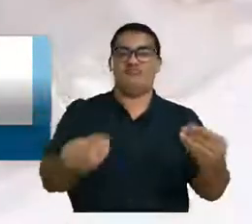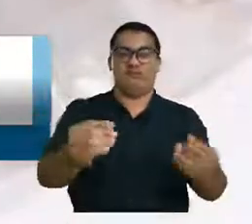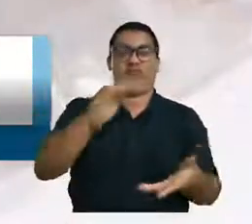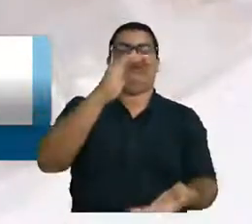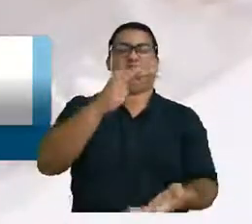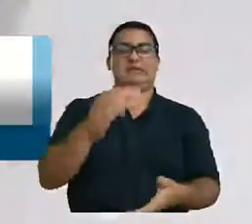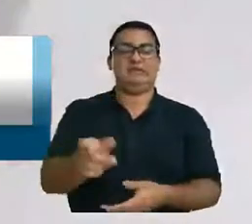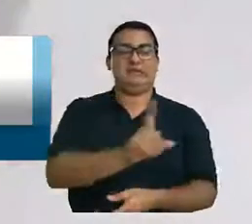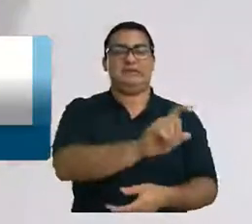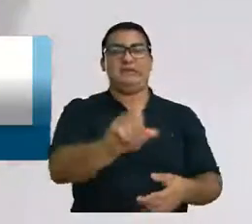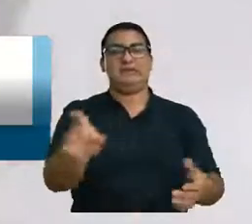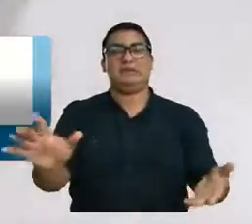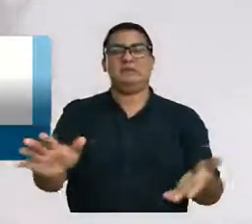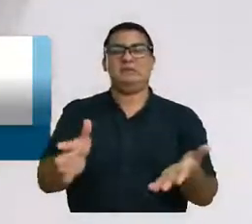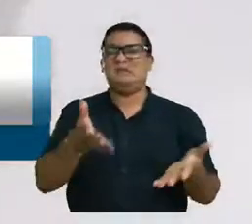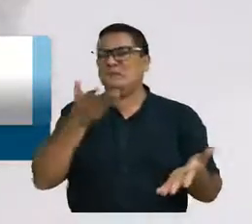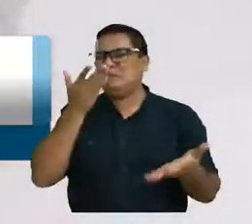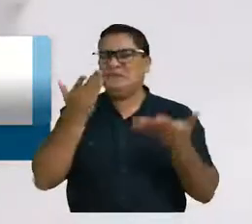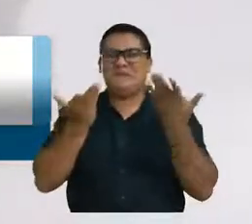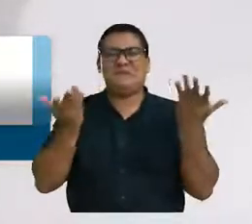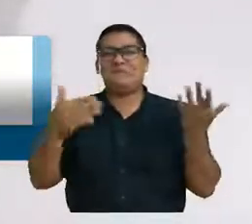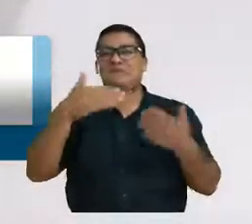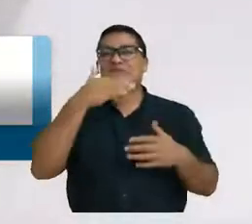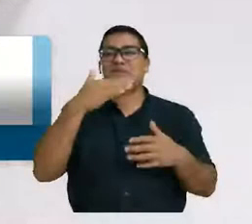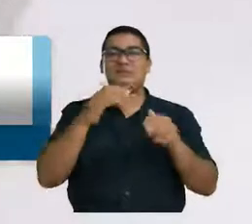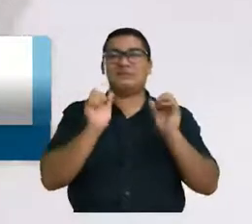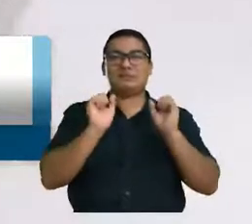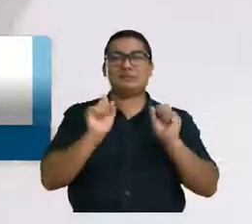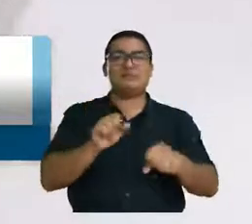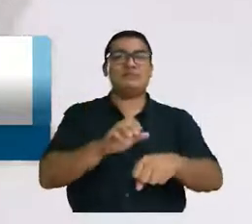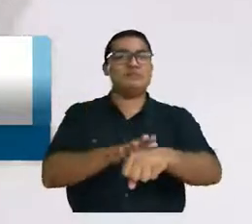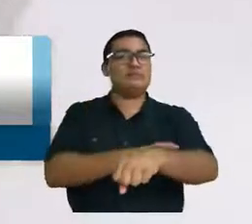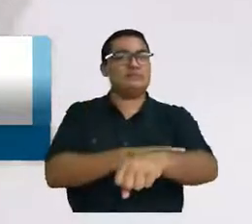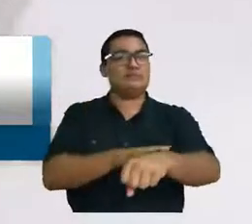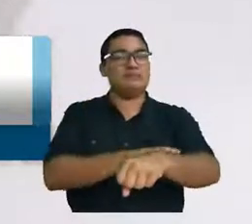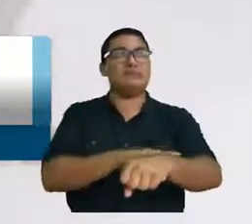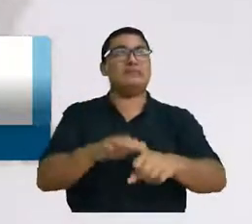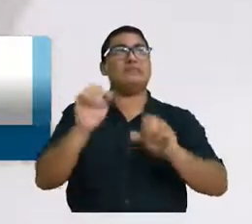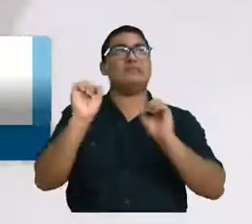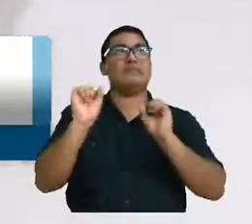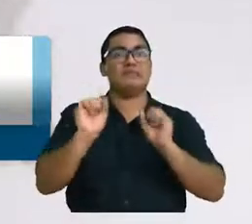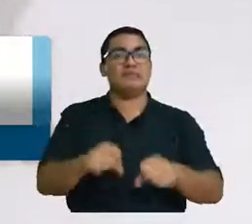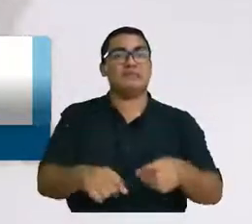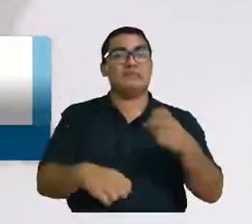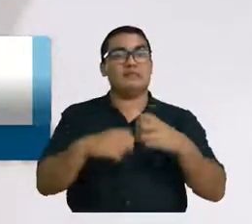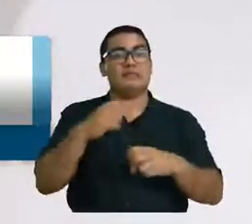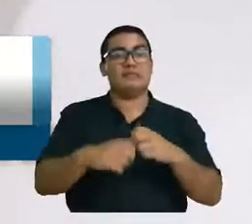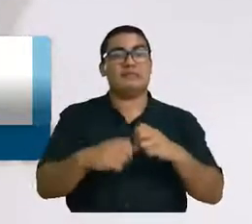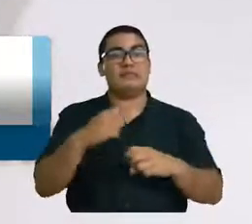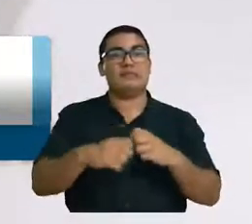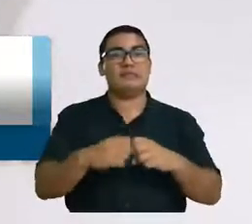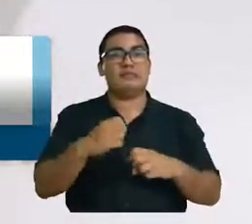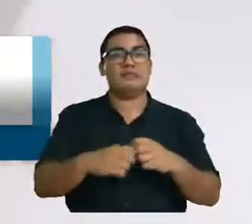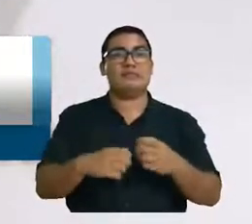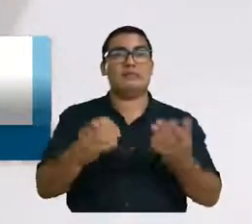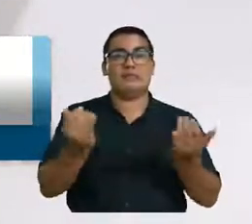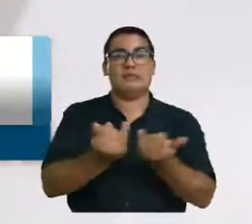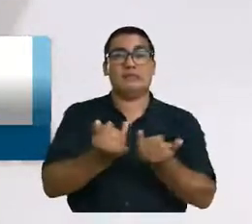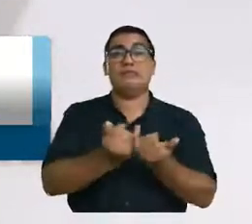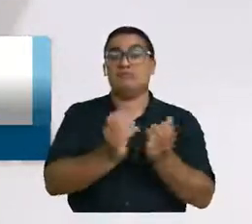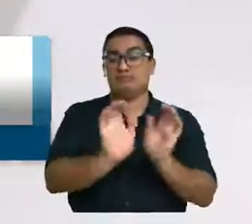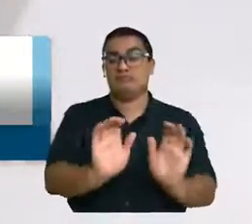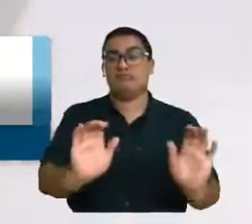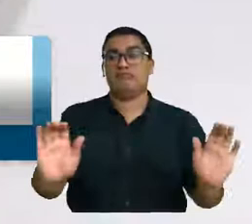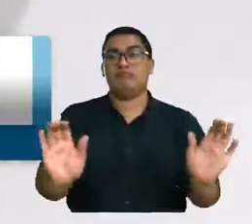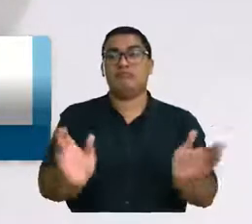4 o 5 cucharadas en un litro de agua. ¿Qué pasa? ¿Cuáles daños ocasionaría en nuestra piel? En este caso también a nuestros niños, que son